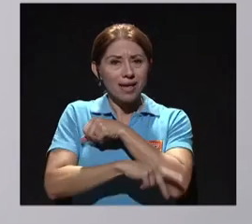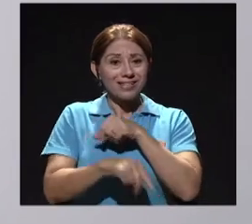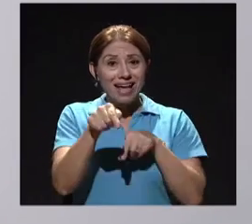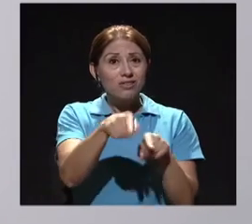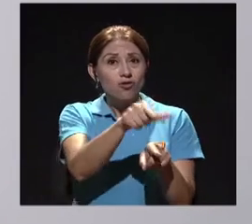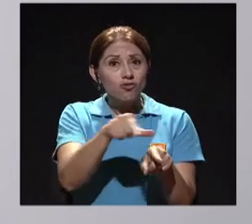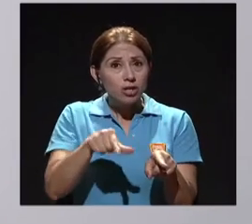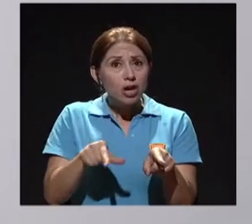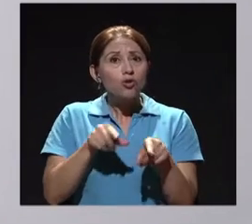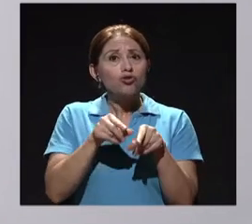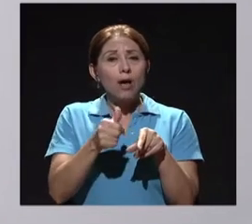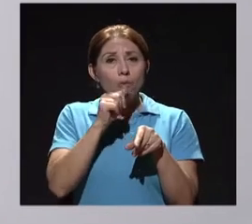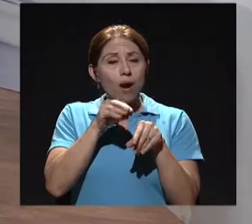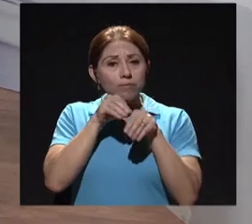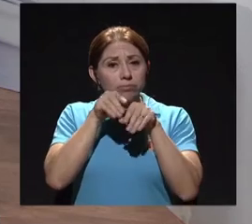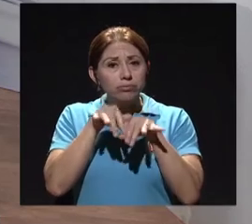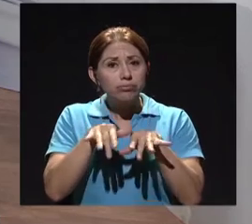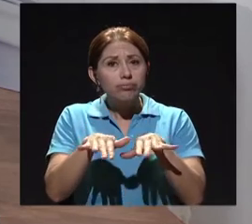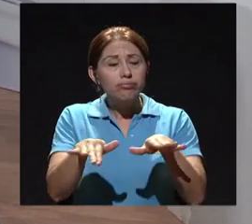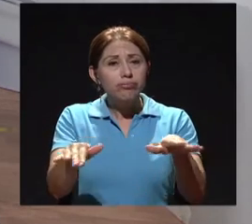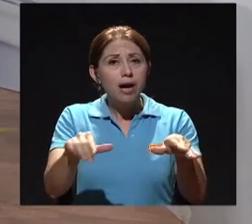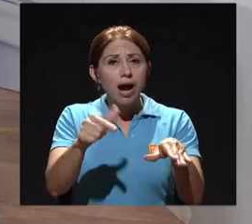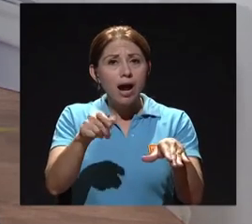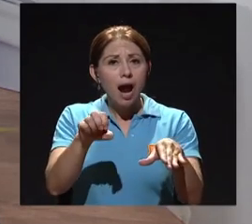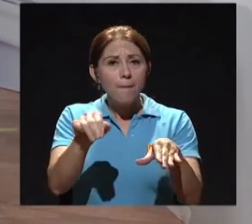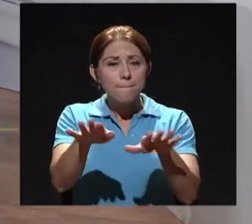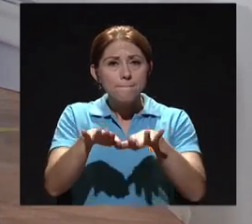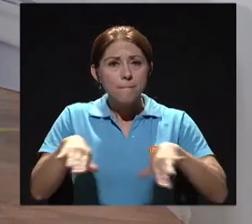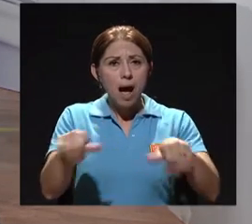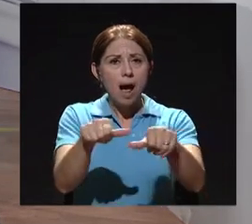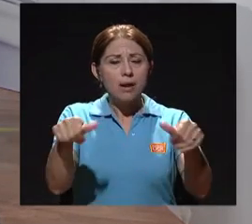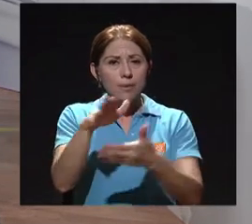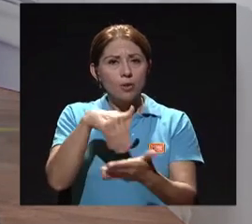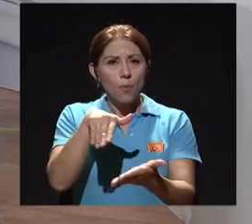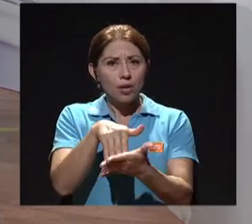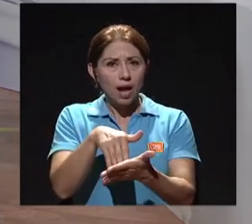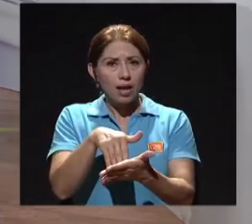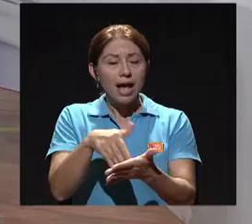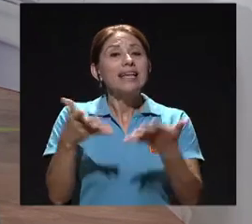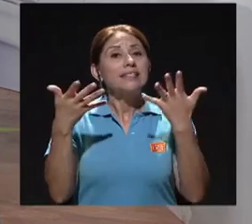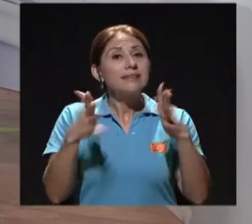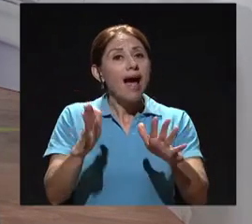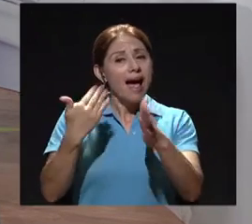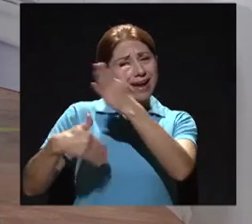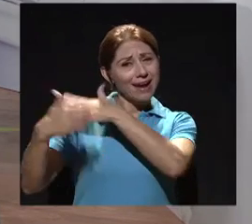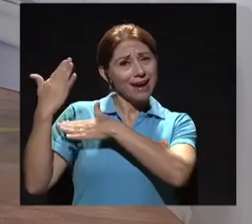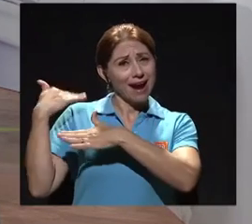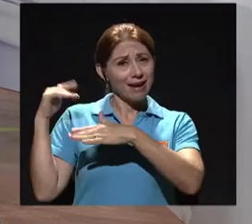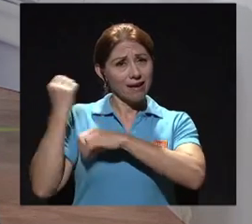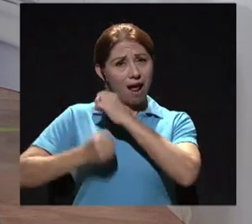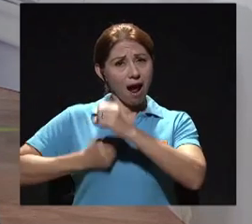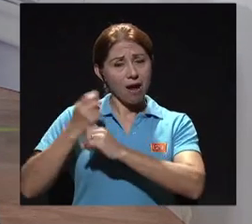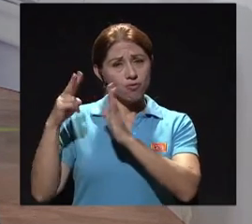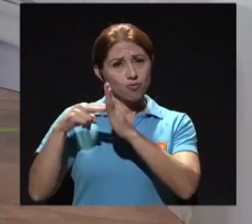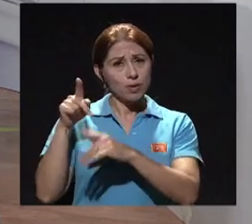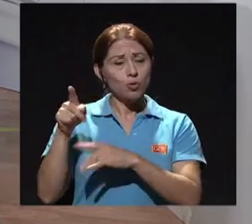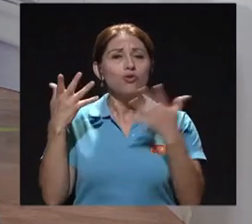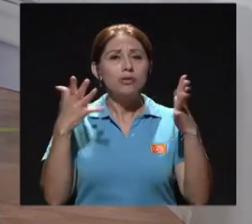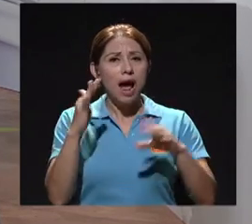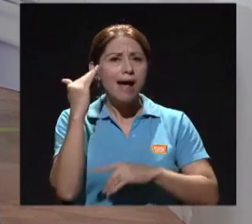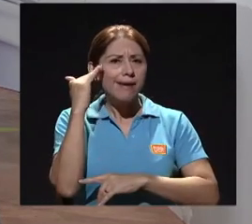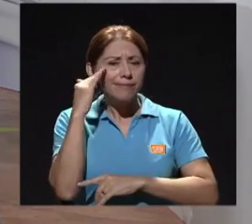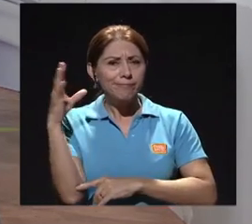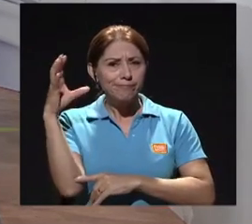metropolitana entonces ya desde ese momento había una conciencia de que era necesario modificar